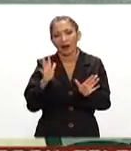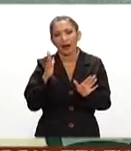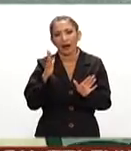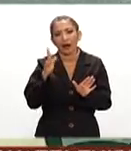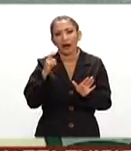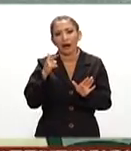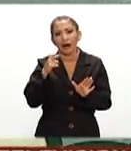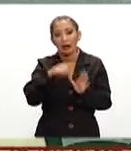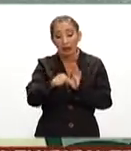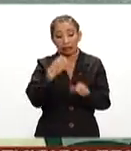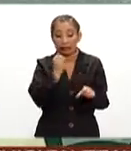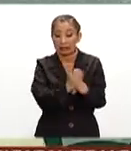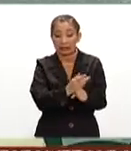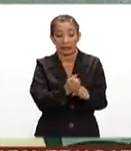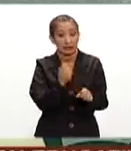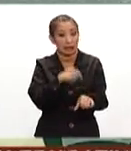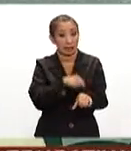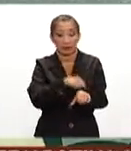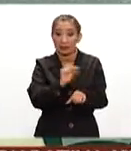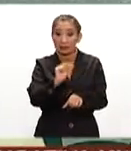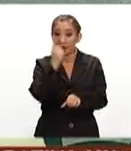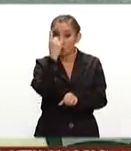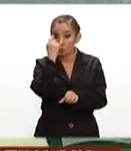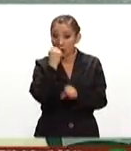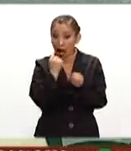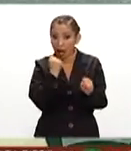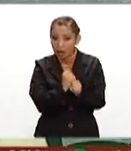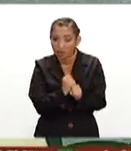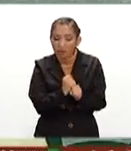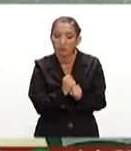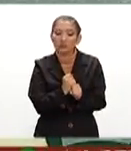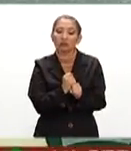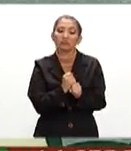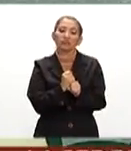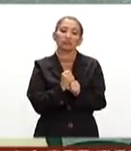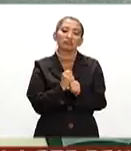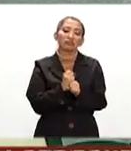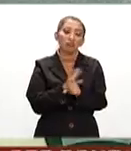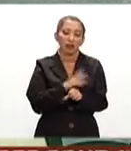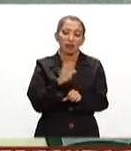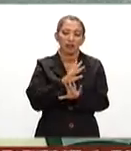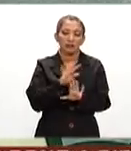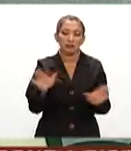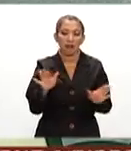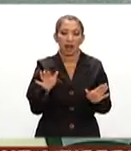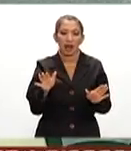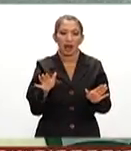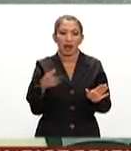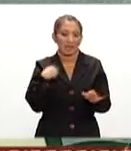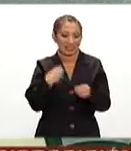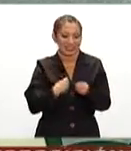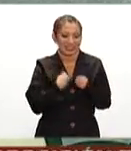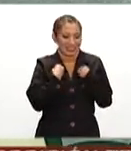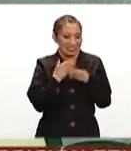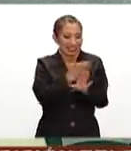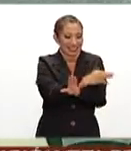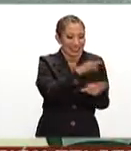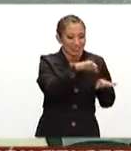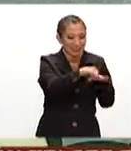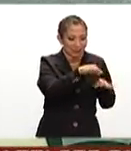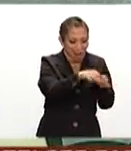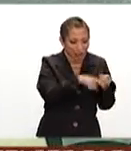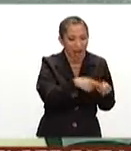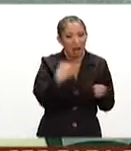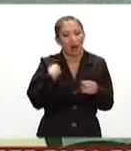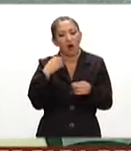sido en este tiempo, que ya tengo 71 años, porque ya mi tiempo de trabajo,